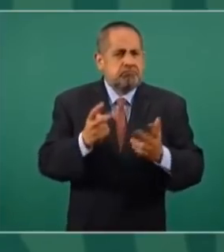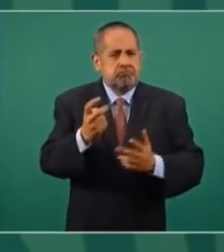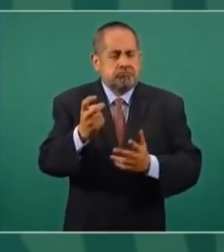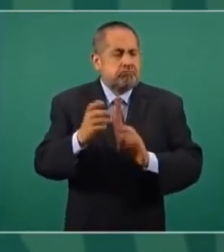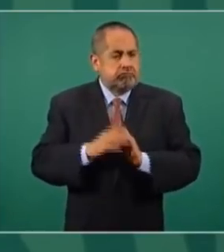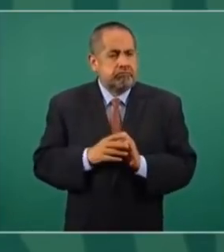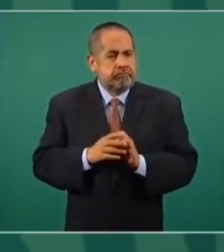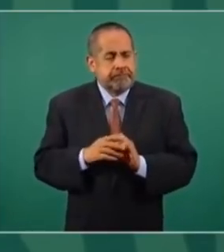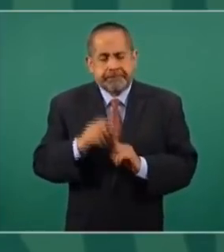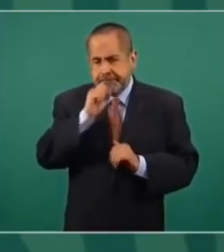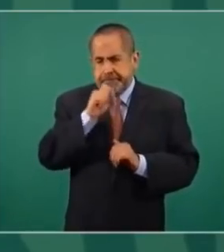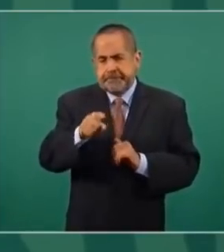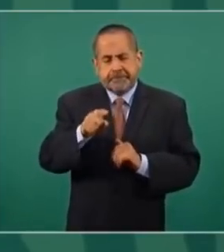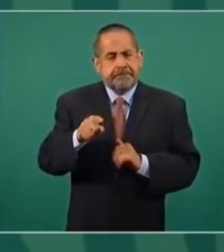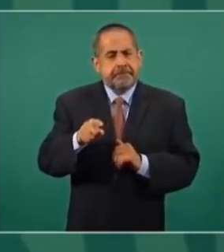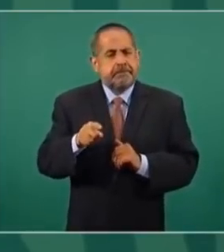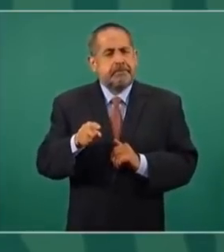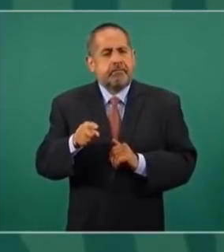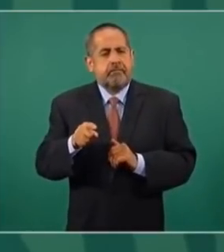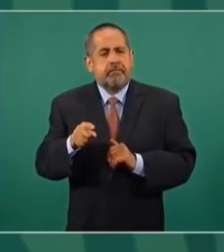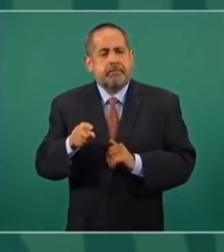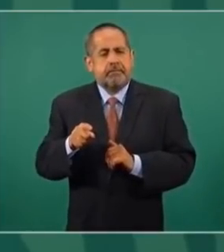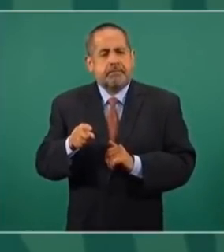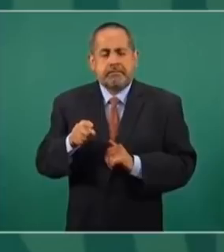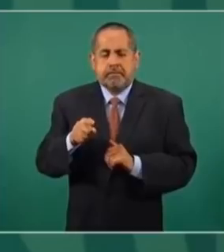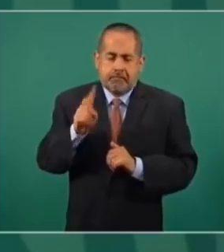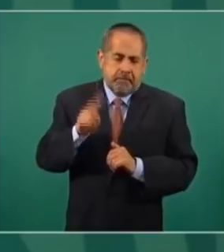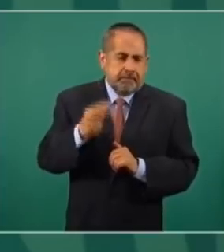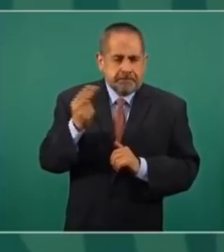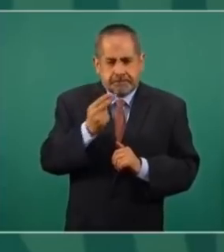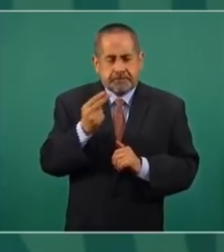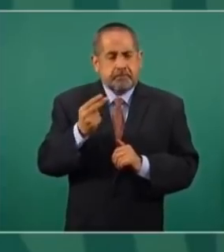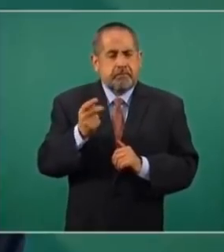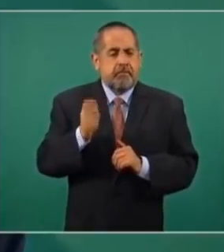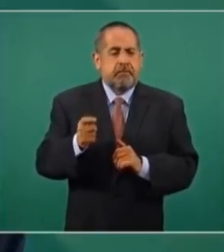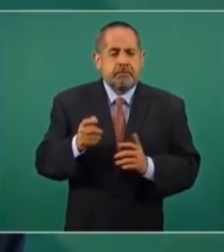es parte también de lo que está dejando